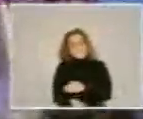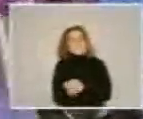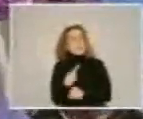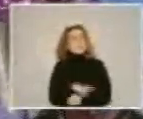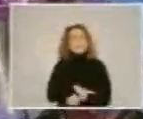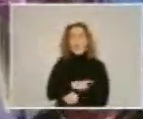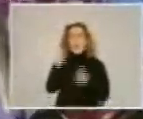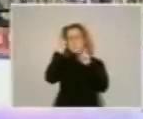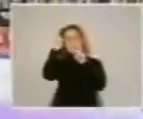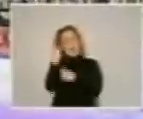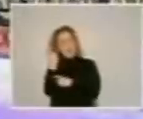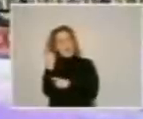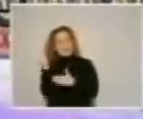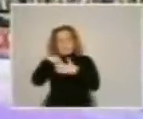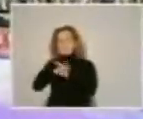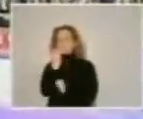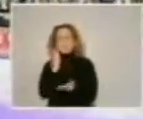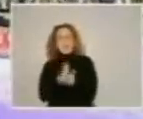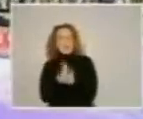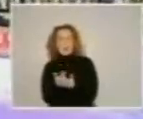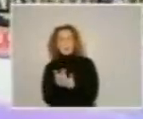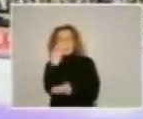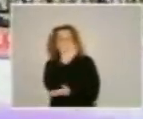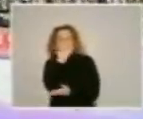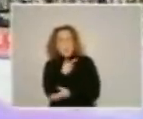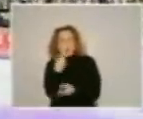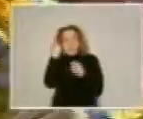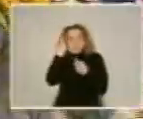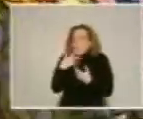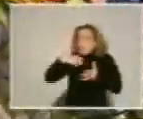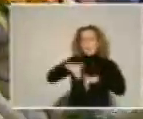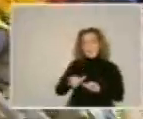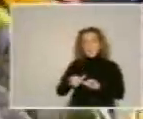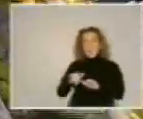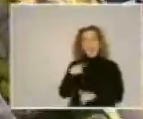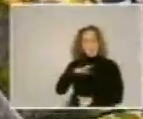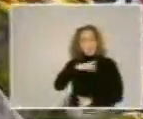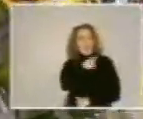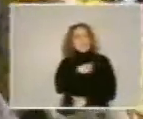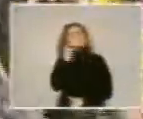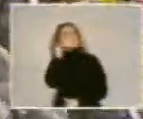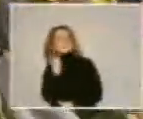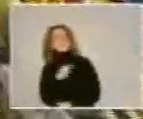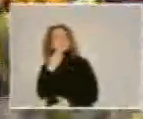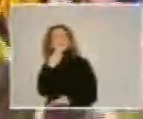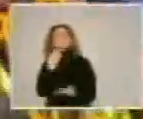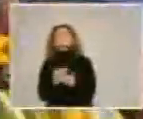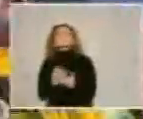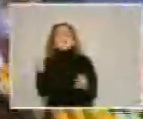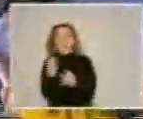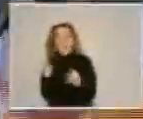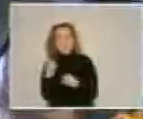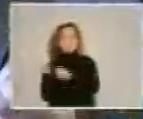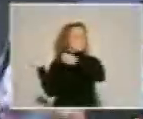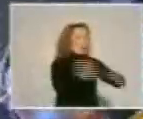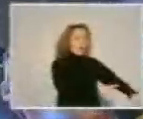ese profesor. Que al cole nunca llega, no hay educación. Maldita consejera, hoy te pido yo